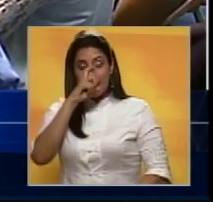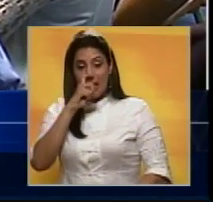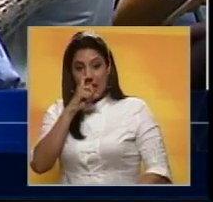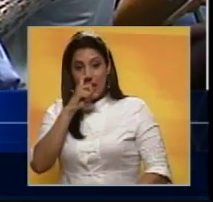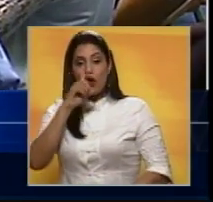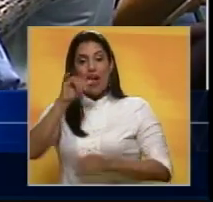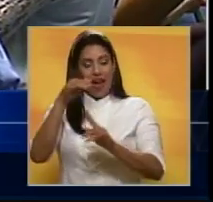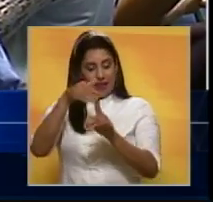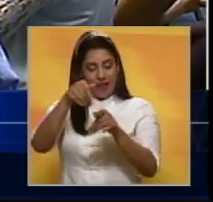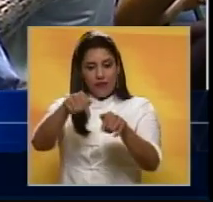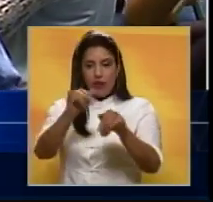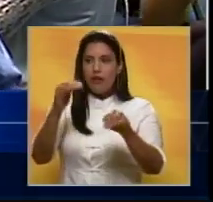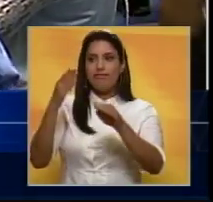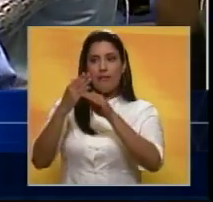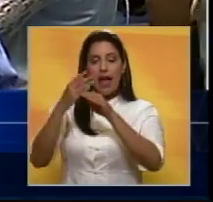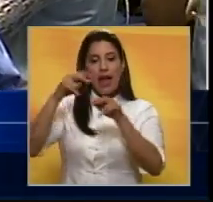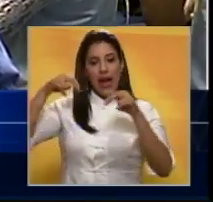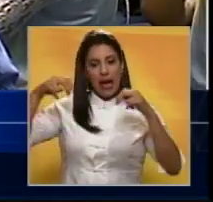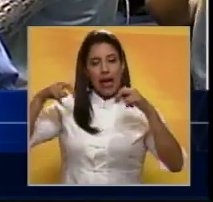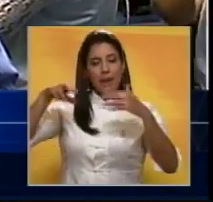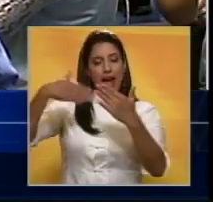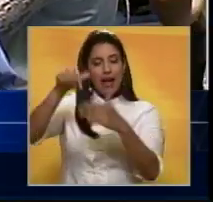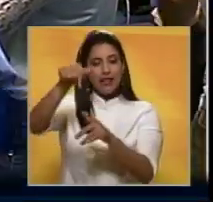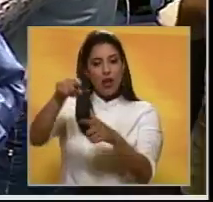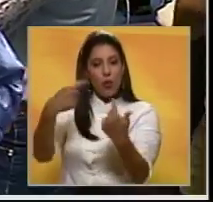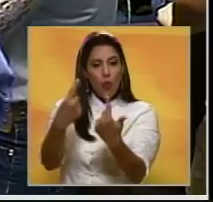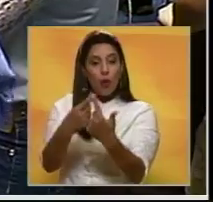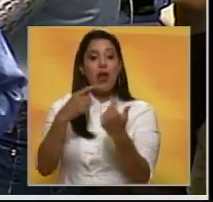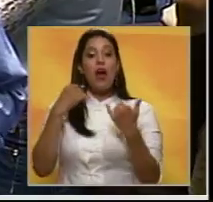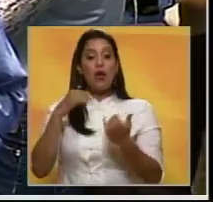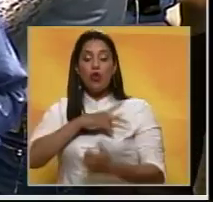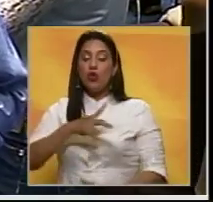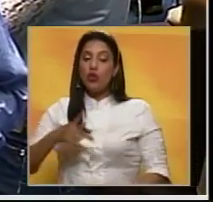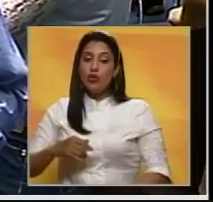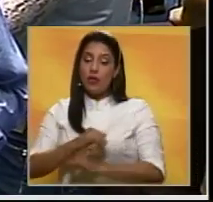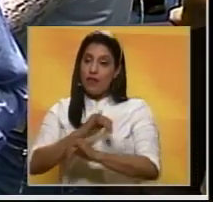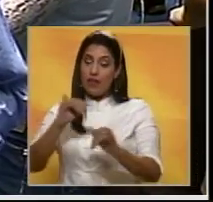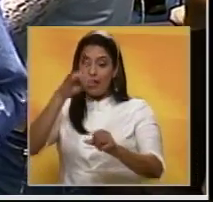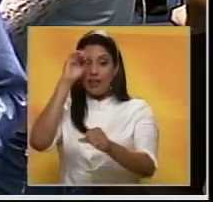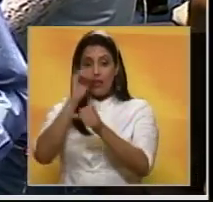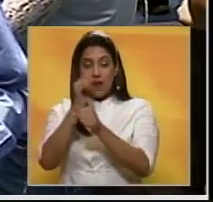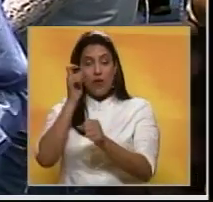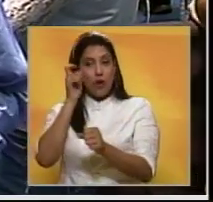años, Juan Pernalete. Nosotros vamos a continuar aquí cubriendo esta